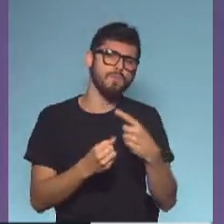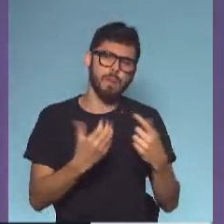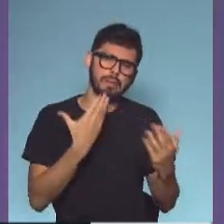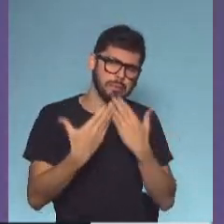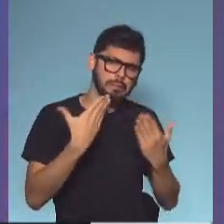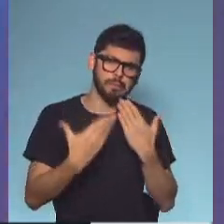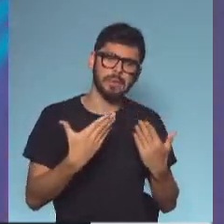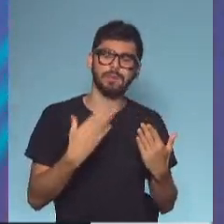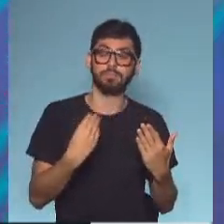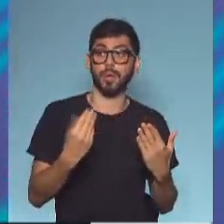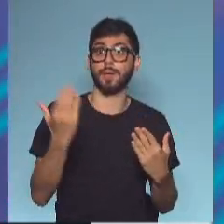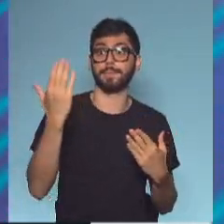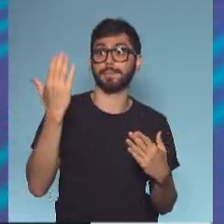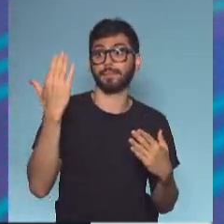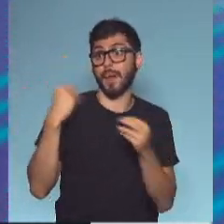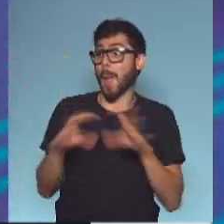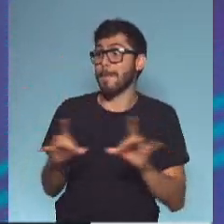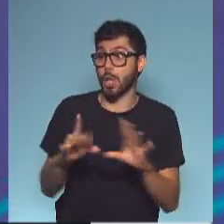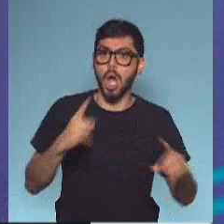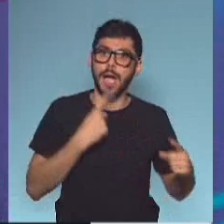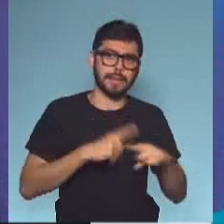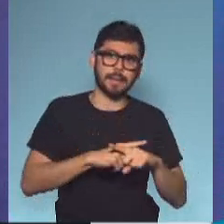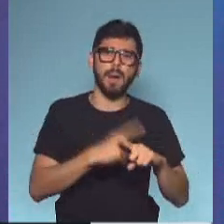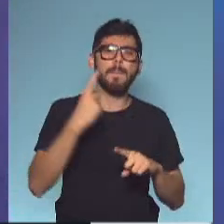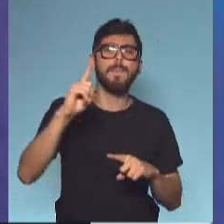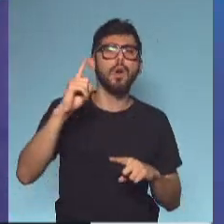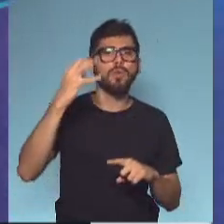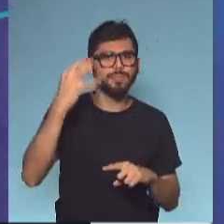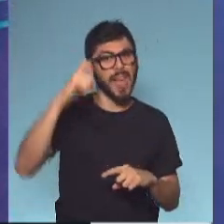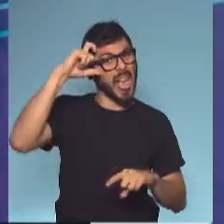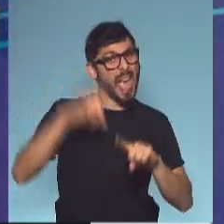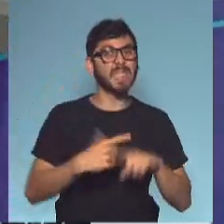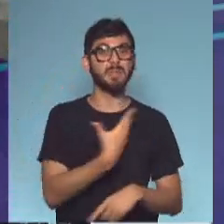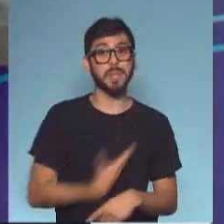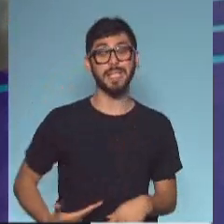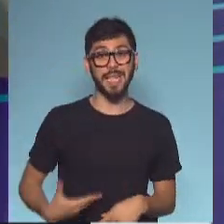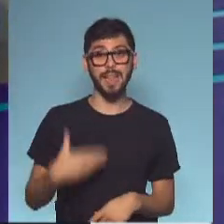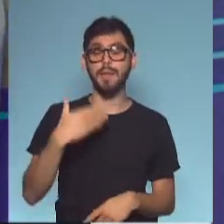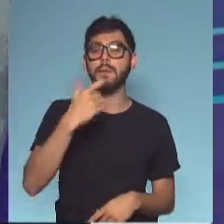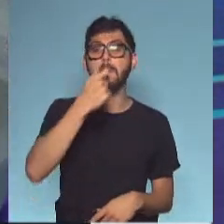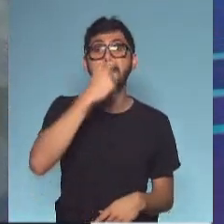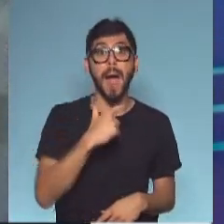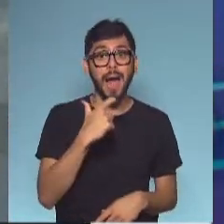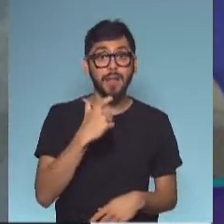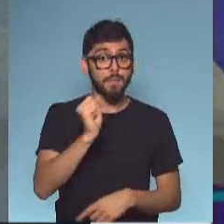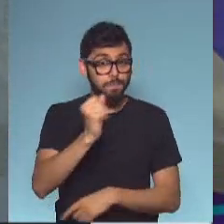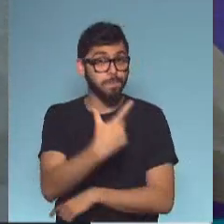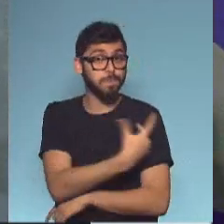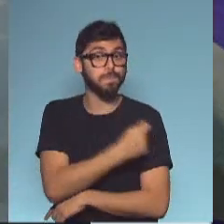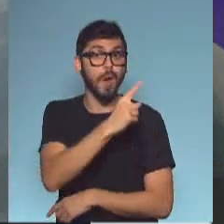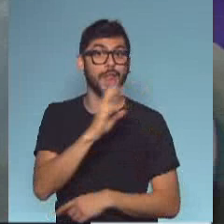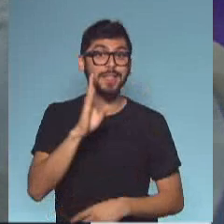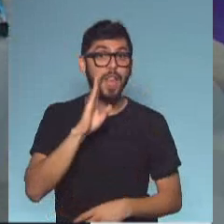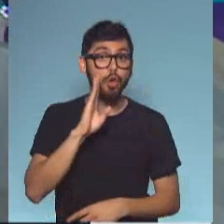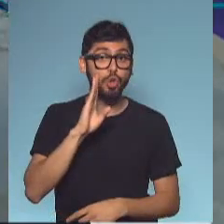que comenzó la pandemia en la República Argentina, pero con el dato de que el expresidente Mauricio Macri se vacunó en Estados